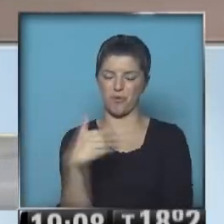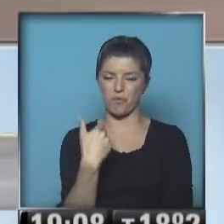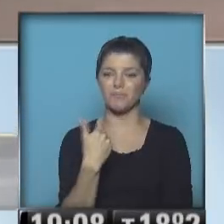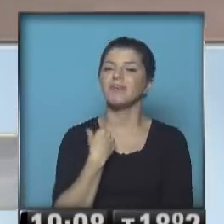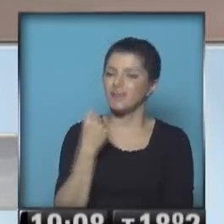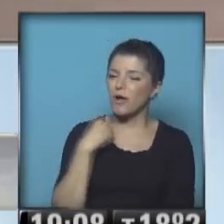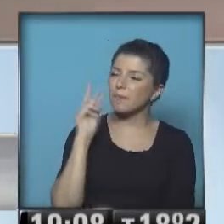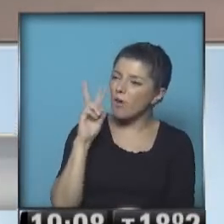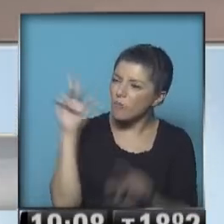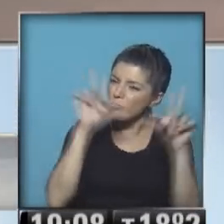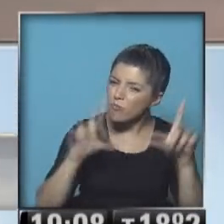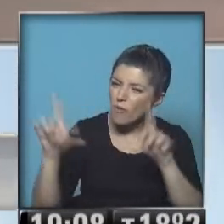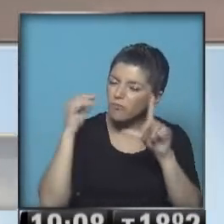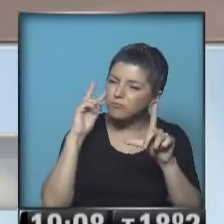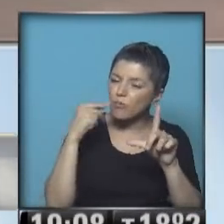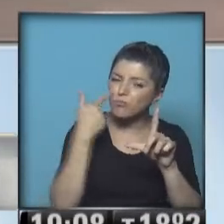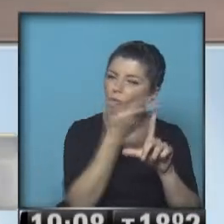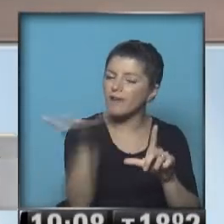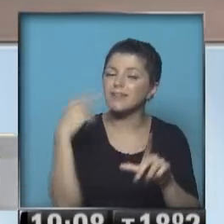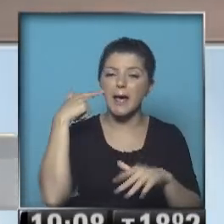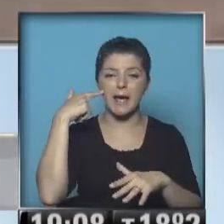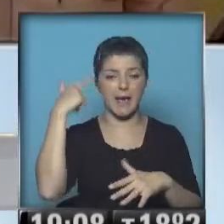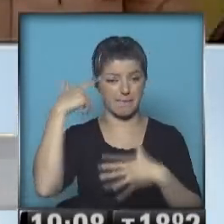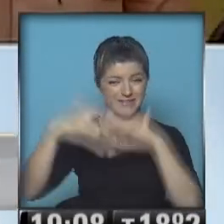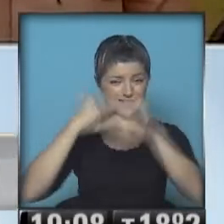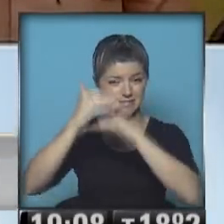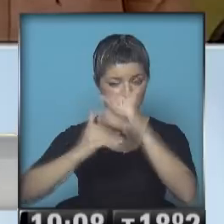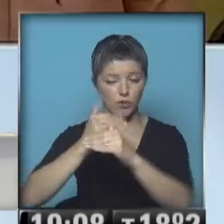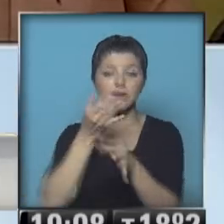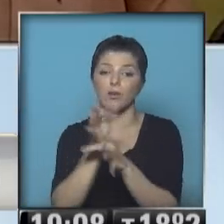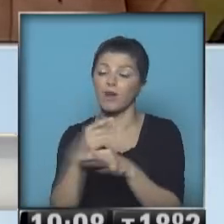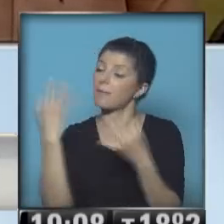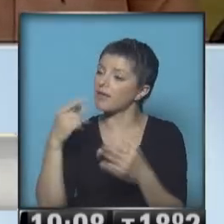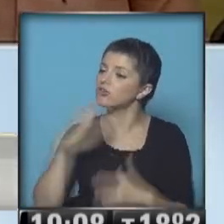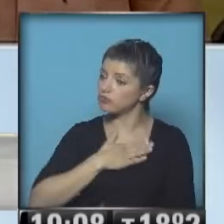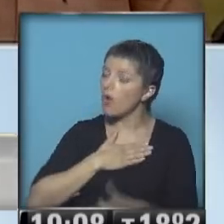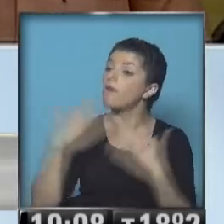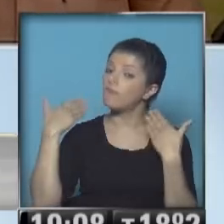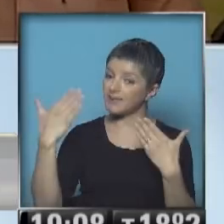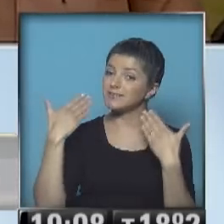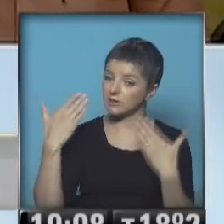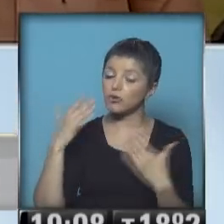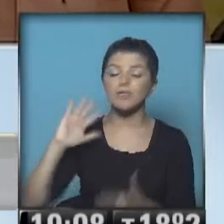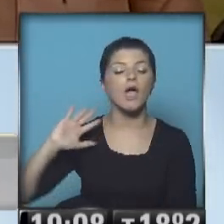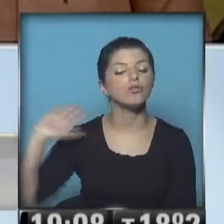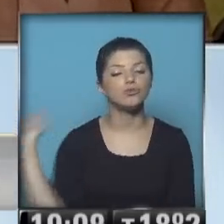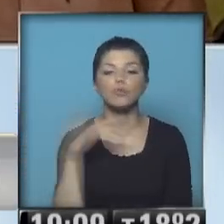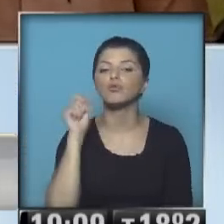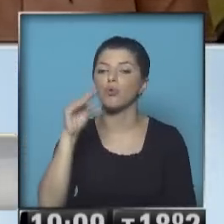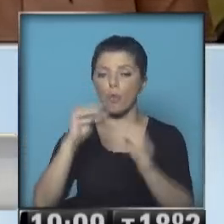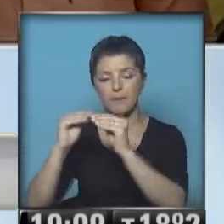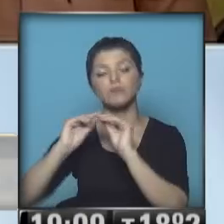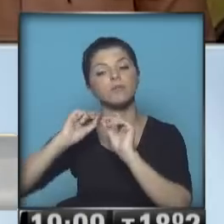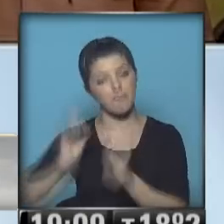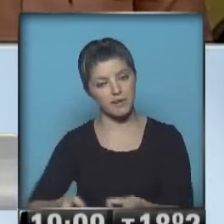están mostrando, la capacitación, la educación de la gente. La verdad, Roxana, que te quiero felicitar a vos y a todos tus